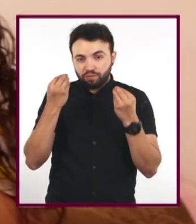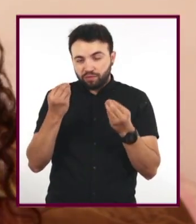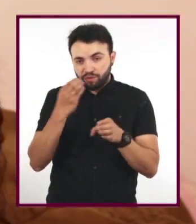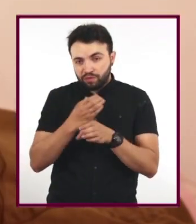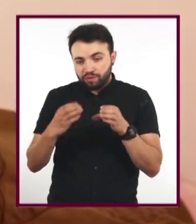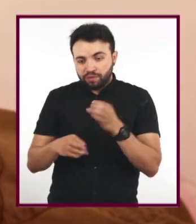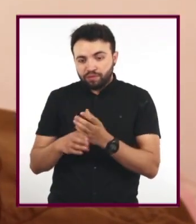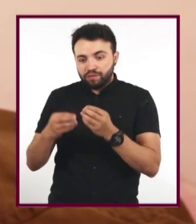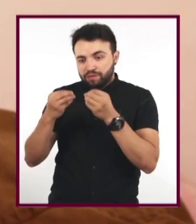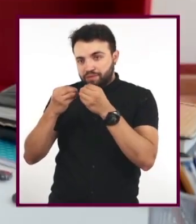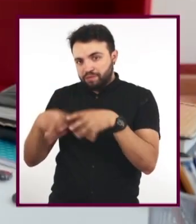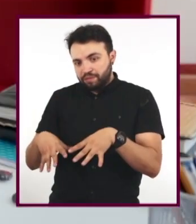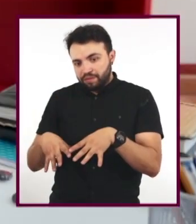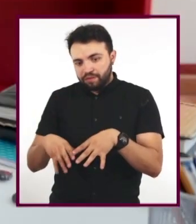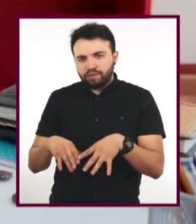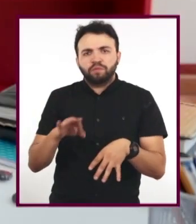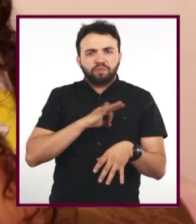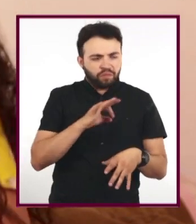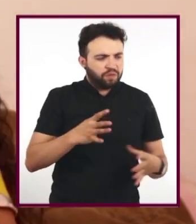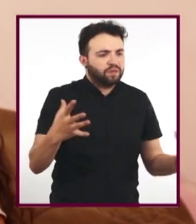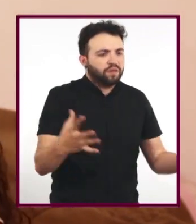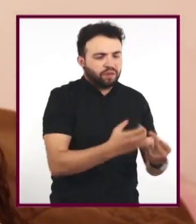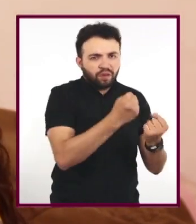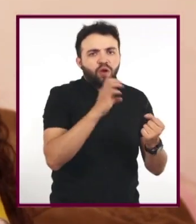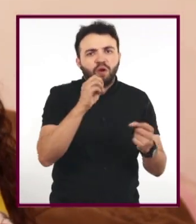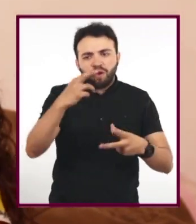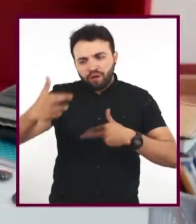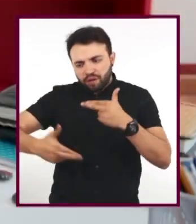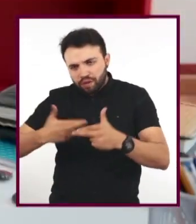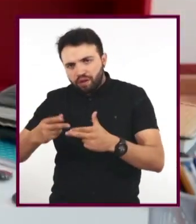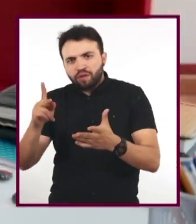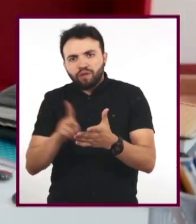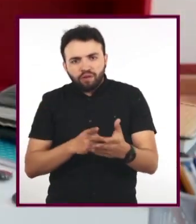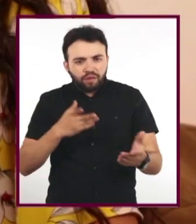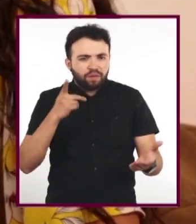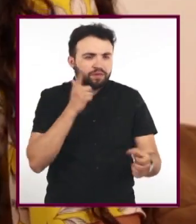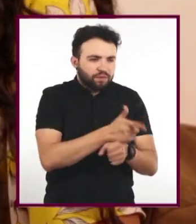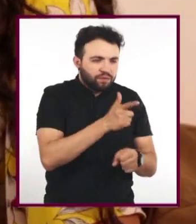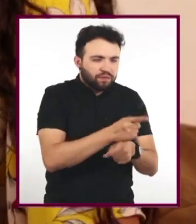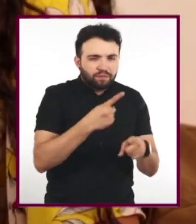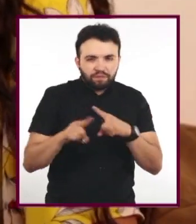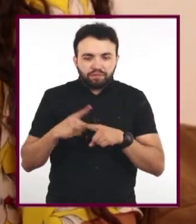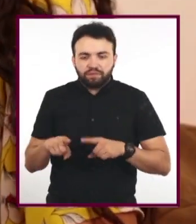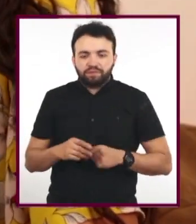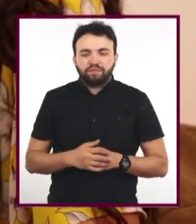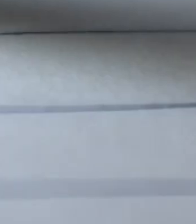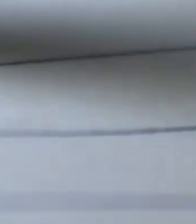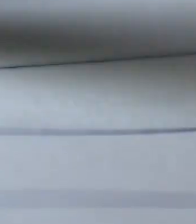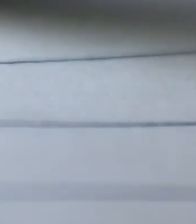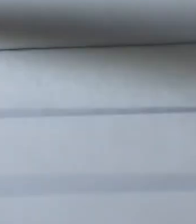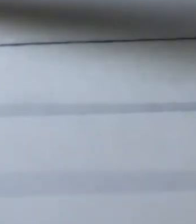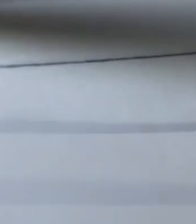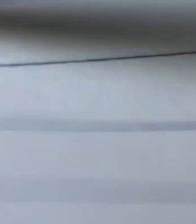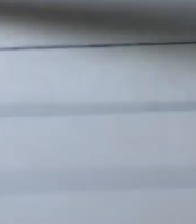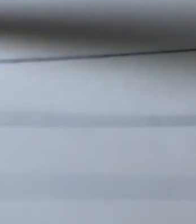Y mucho de lo que se pierde, de otra manera, se puede recuperar, reinventar, reencontrar.